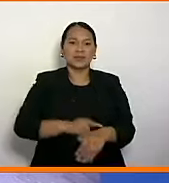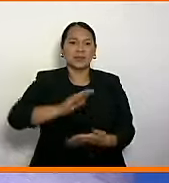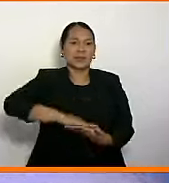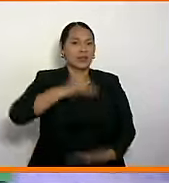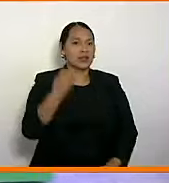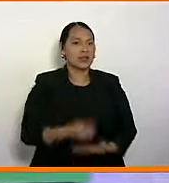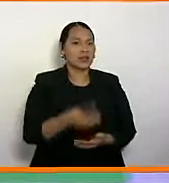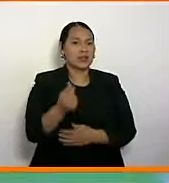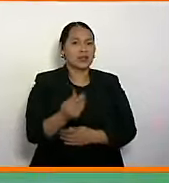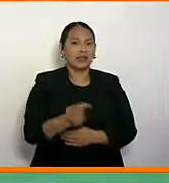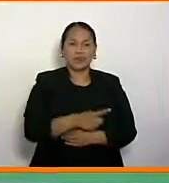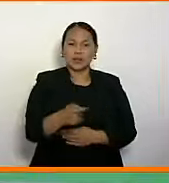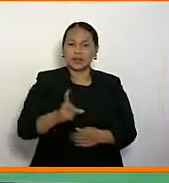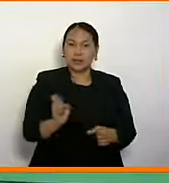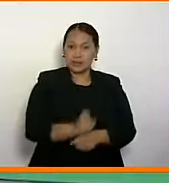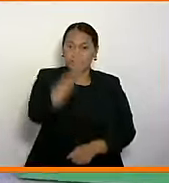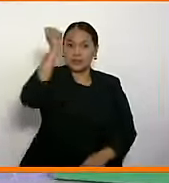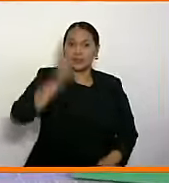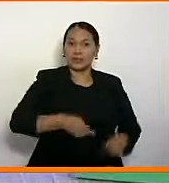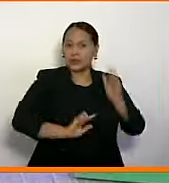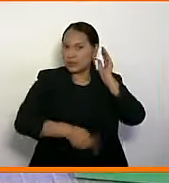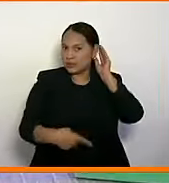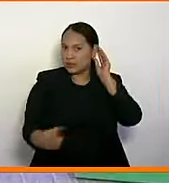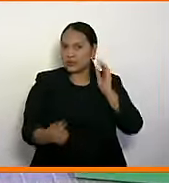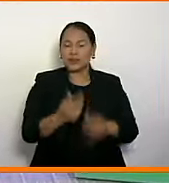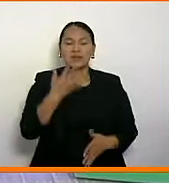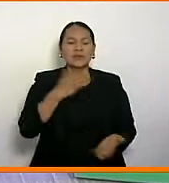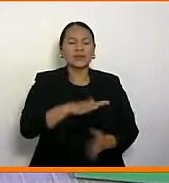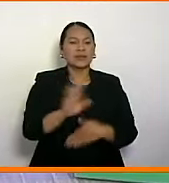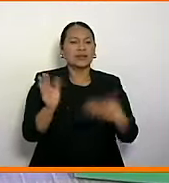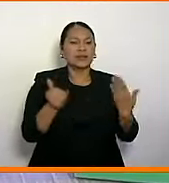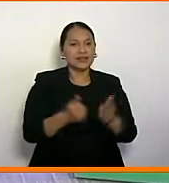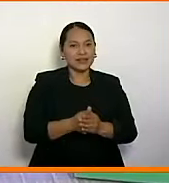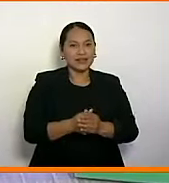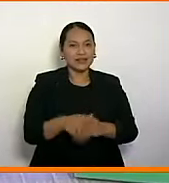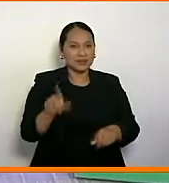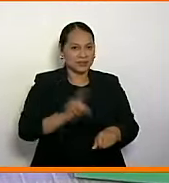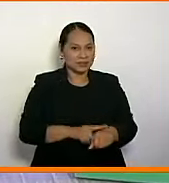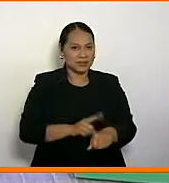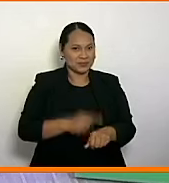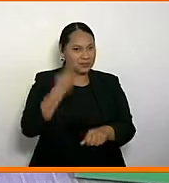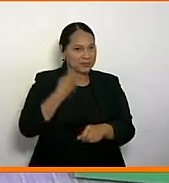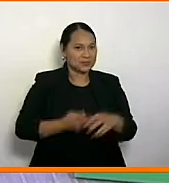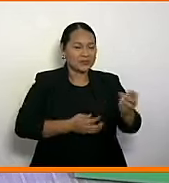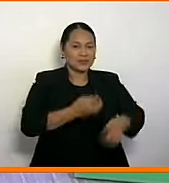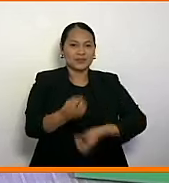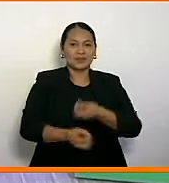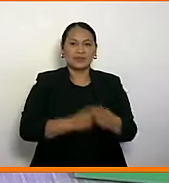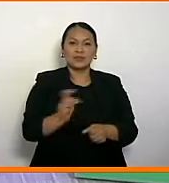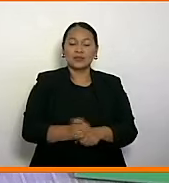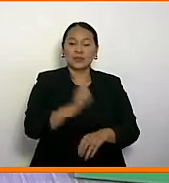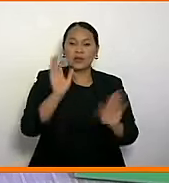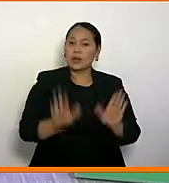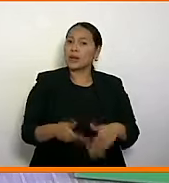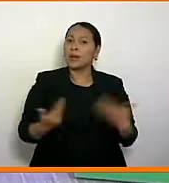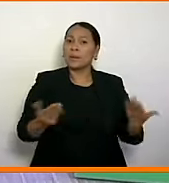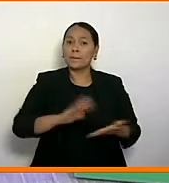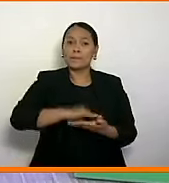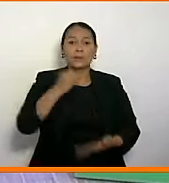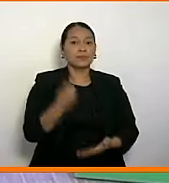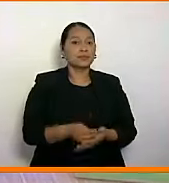premio si fuiste un afortunado ganador en diaria. Te deseo mucha suerte, porque vamos a conocer por cuánto se multiplica tu